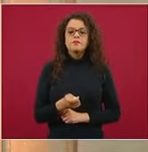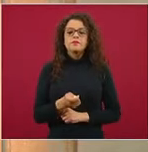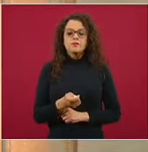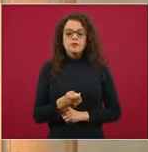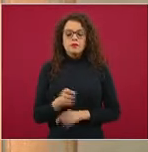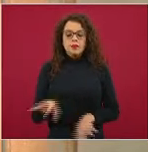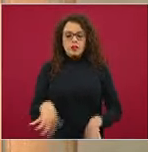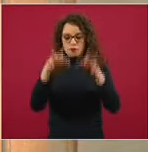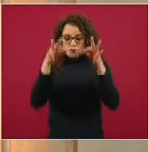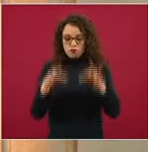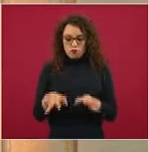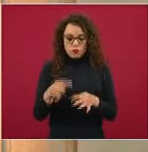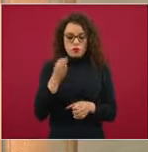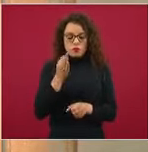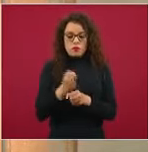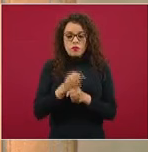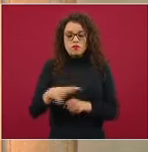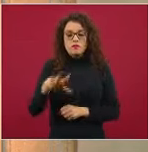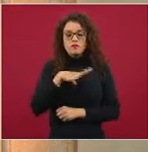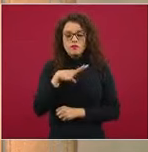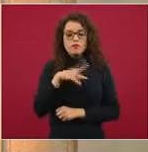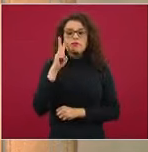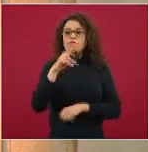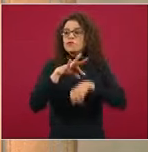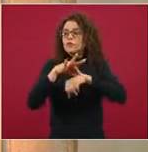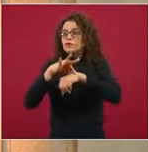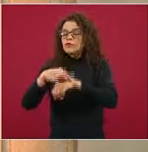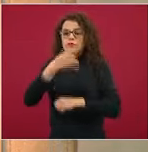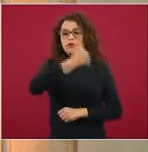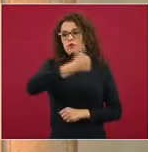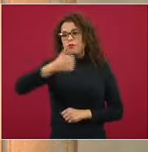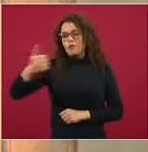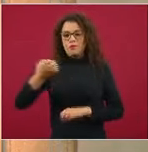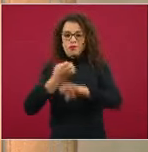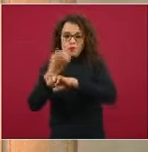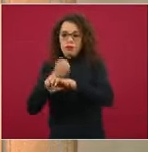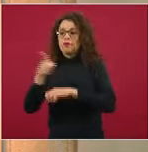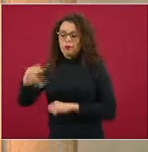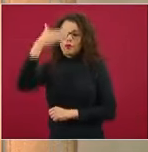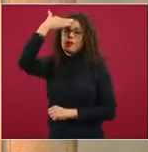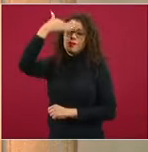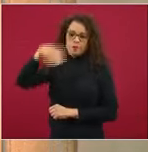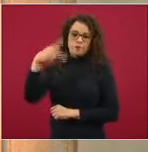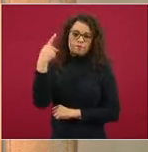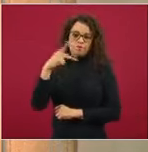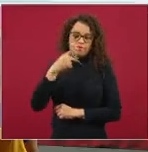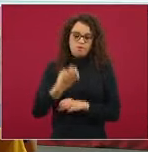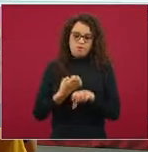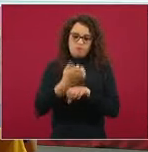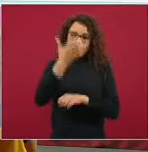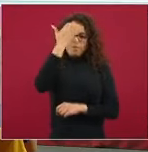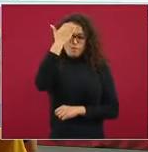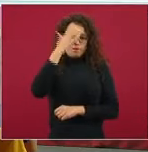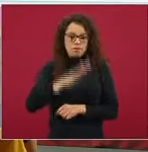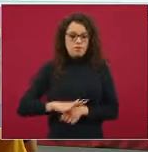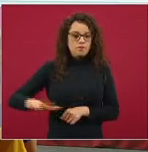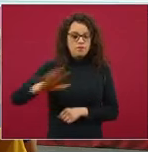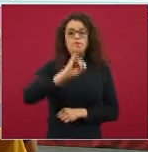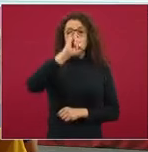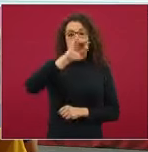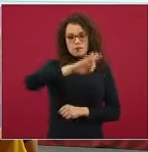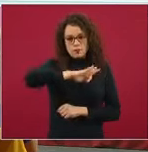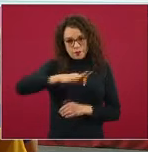realidad que de manera mucho más cercana cada una de ellas conoce. Entonces hay que estar muy atento a qué es lo que está permitido y qué